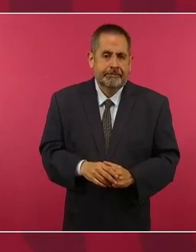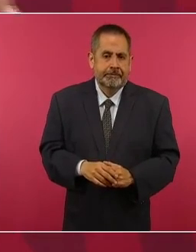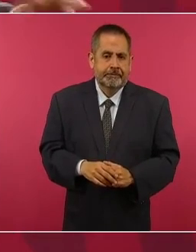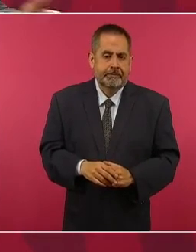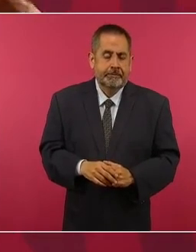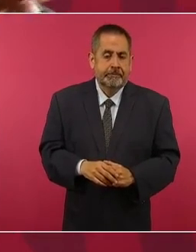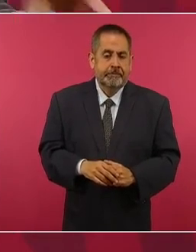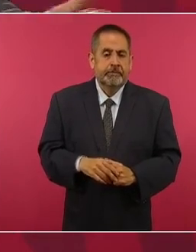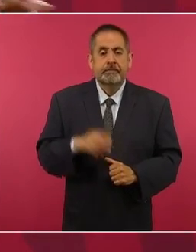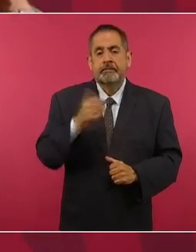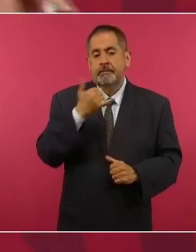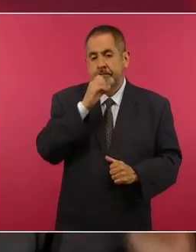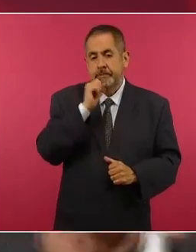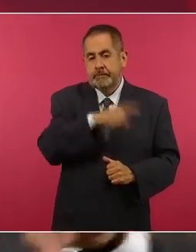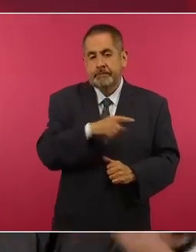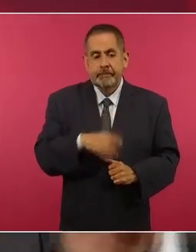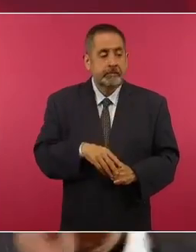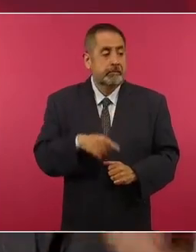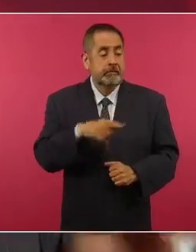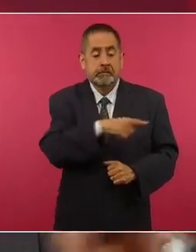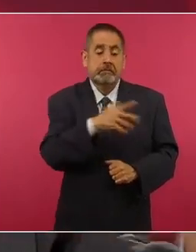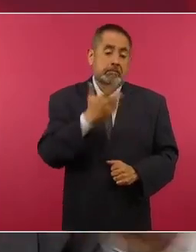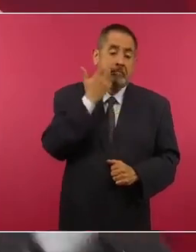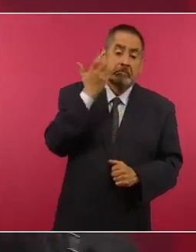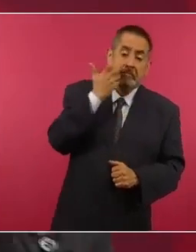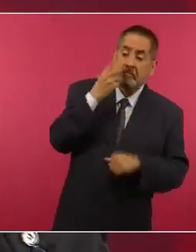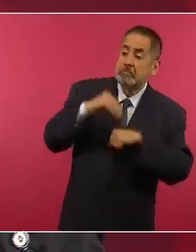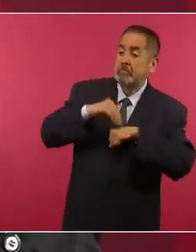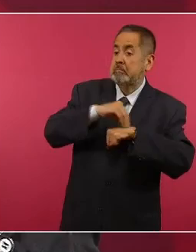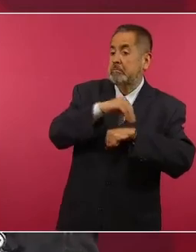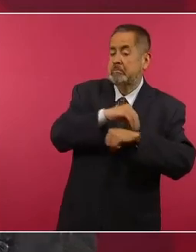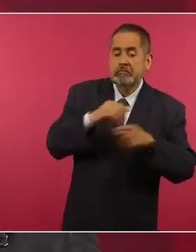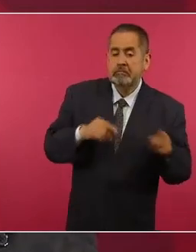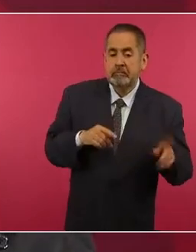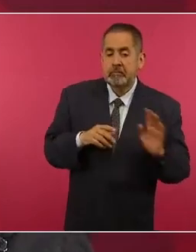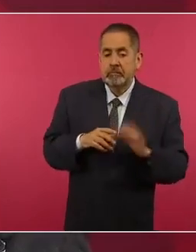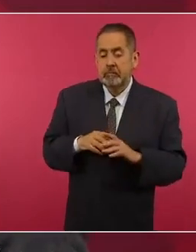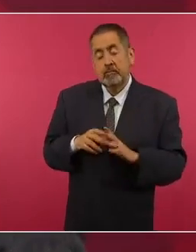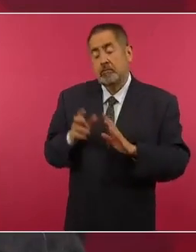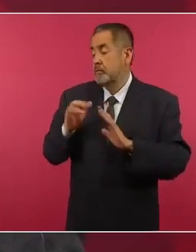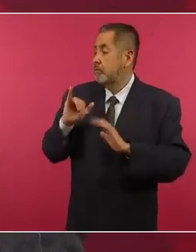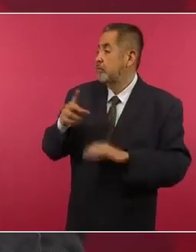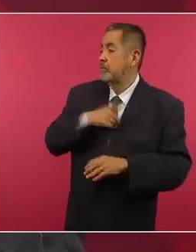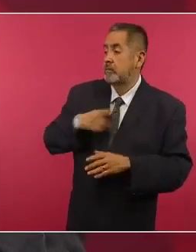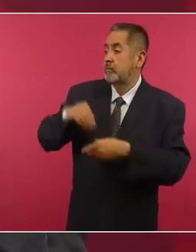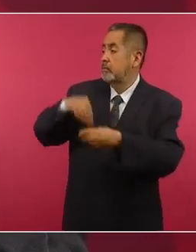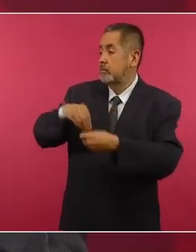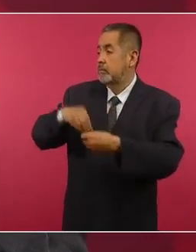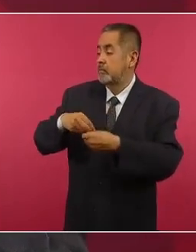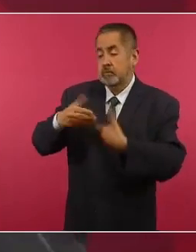Y además con el pretexto del debido proceso.